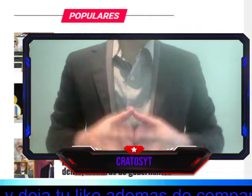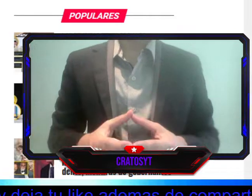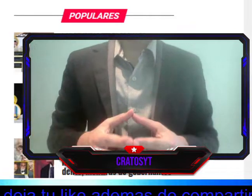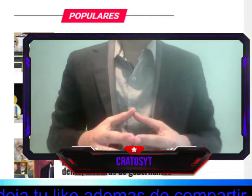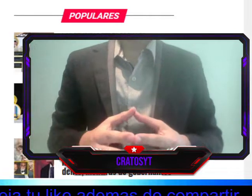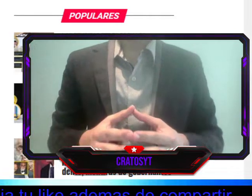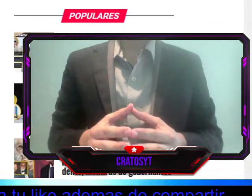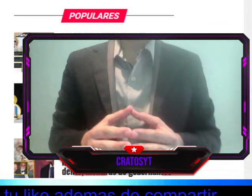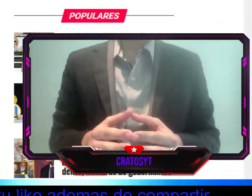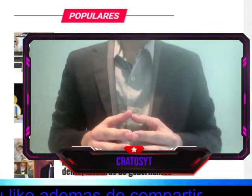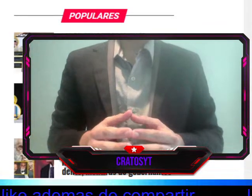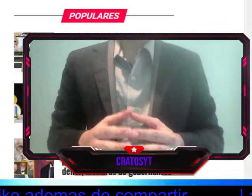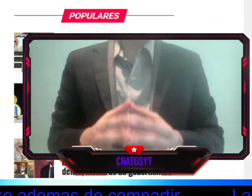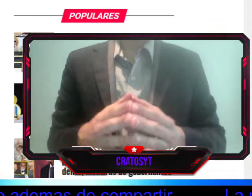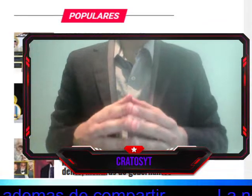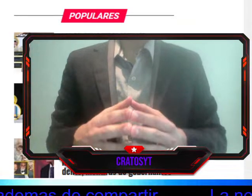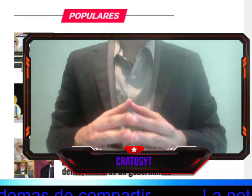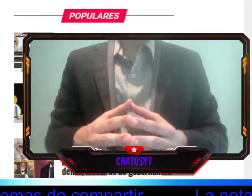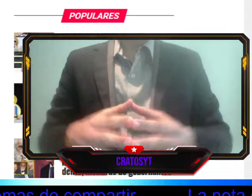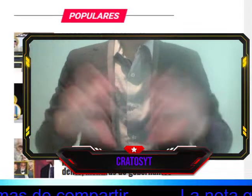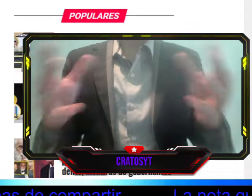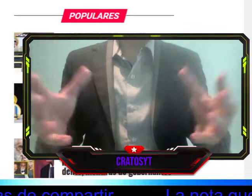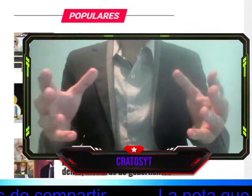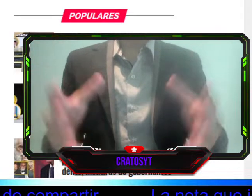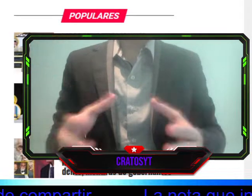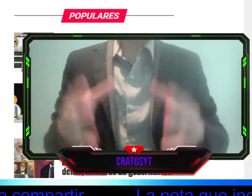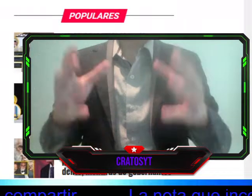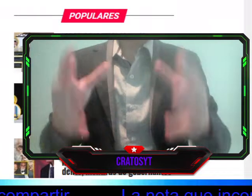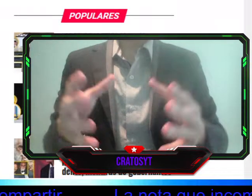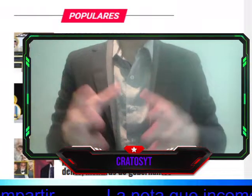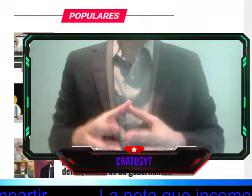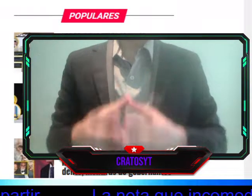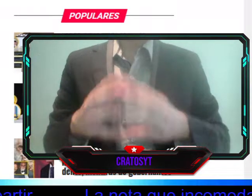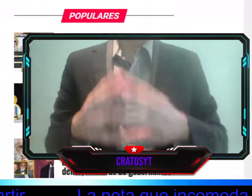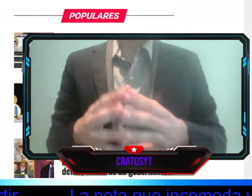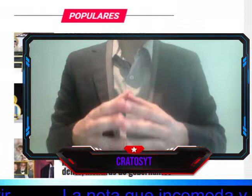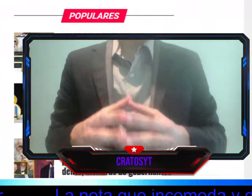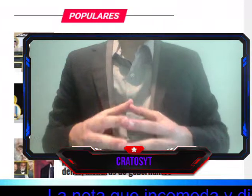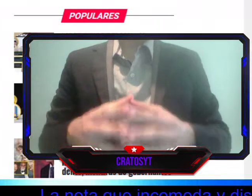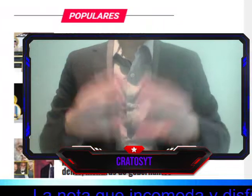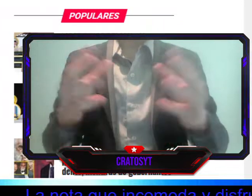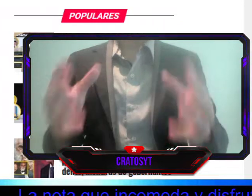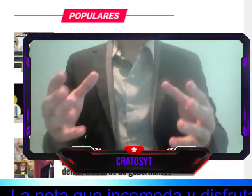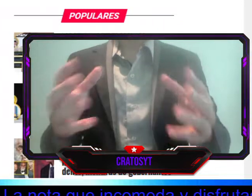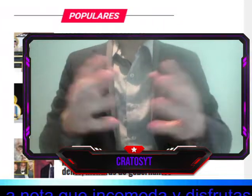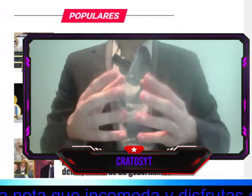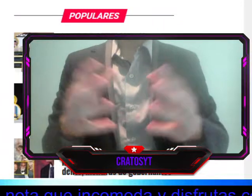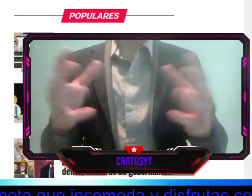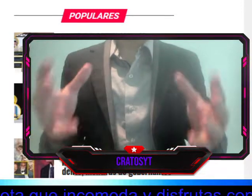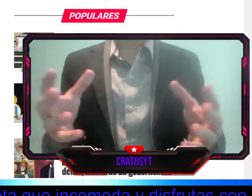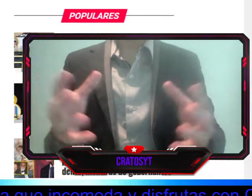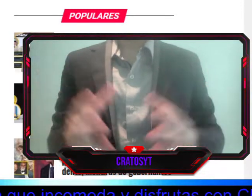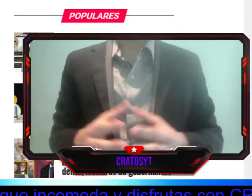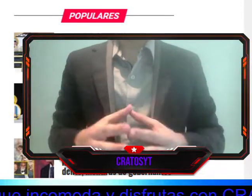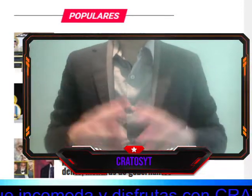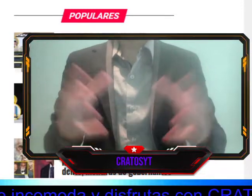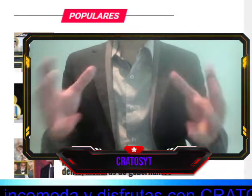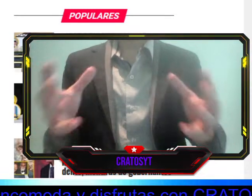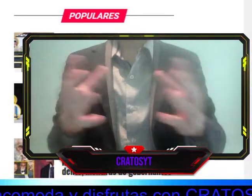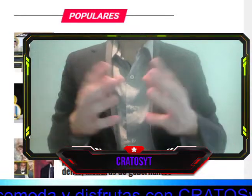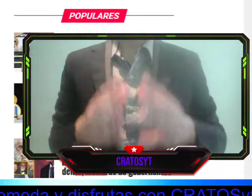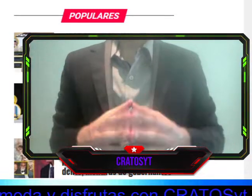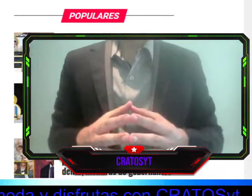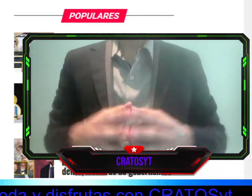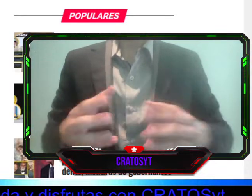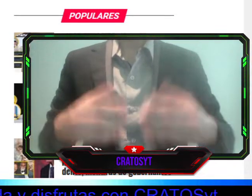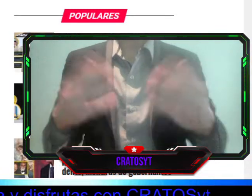misma plataforma está recibiendo financiamiento del gobierno, sí, del gobierno de Michoacán, en donde, bueno, tampoco es de sorprendernos porque es un